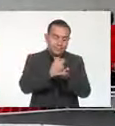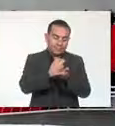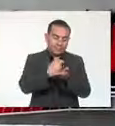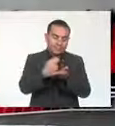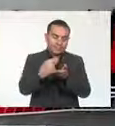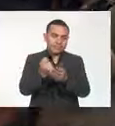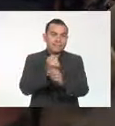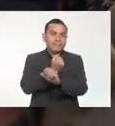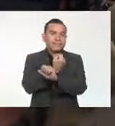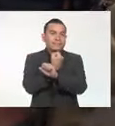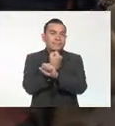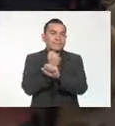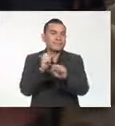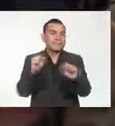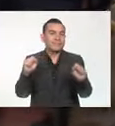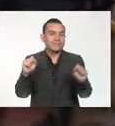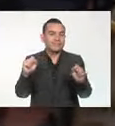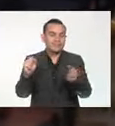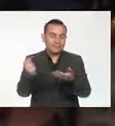libertad, escribió